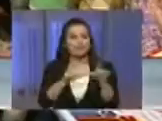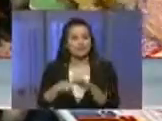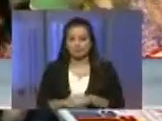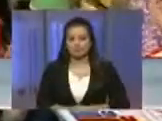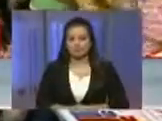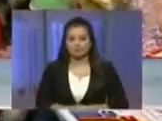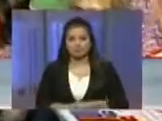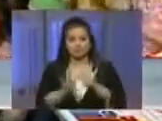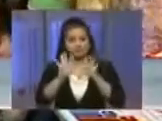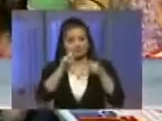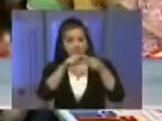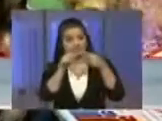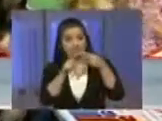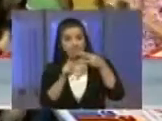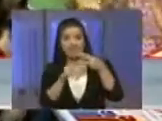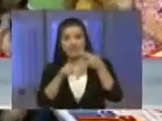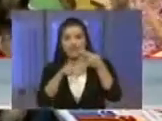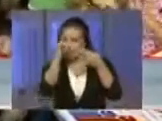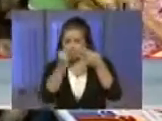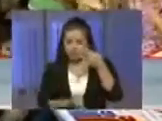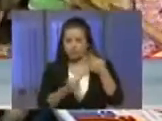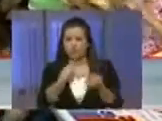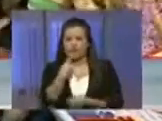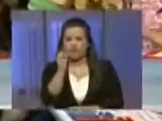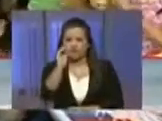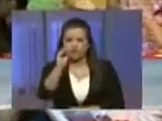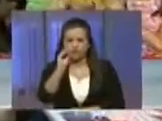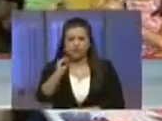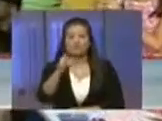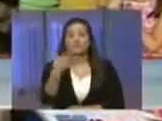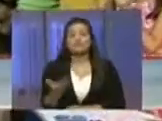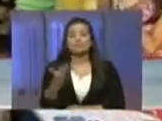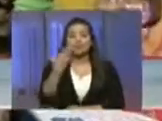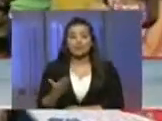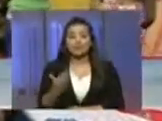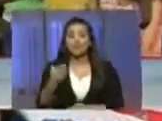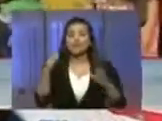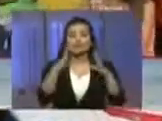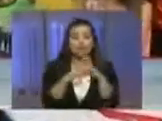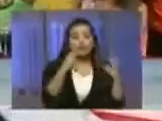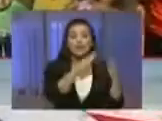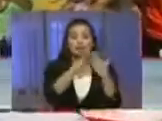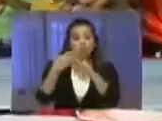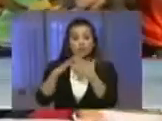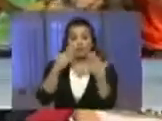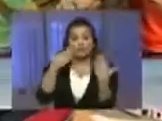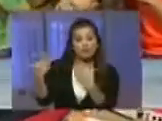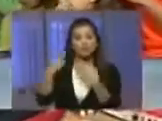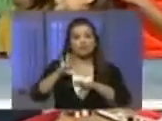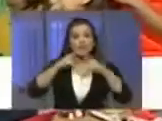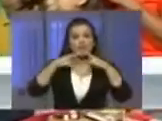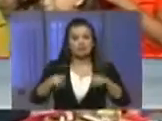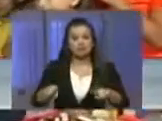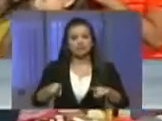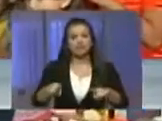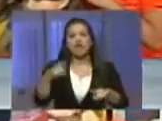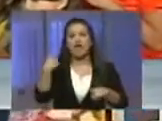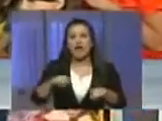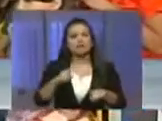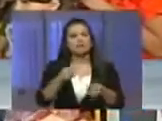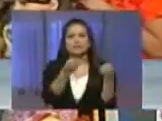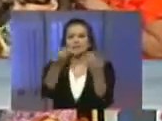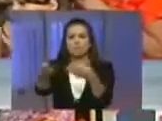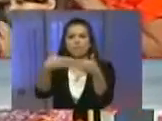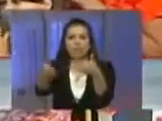comandante es importante Resaltar que toda esta comunidad que usted ve Acá está beneficiada con su puerta su